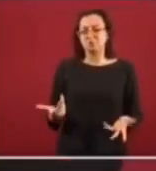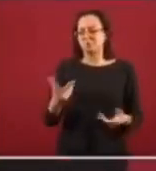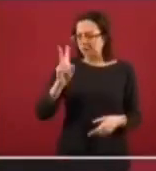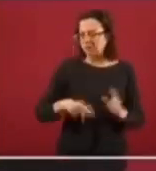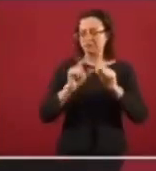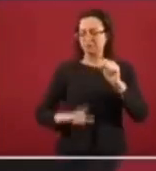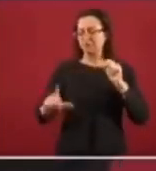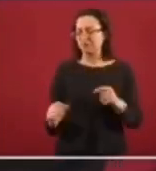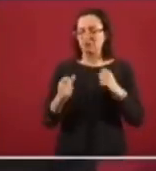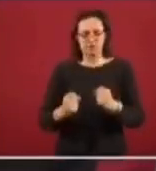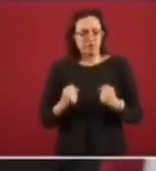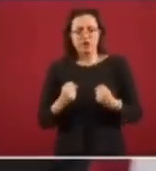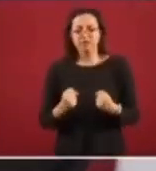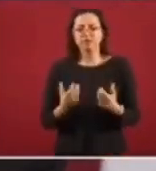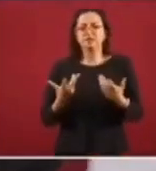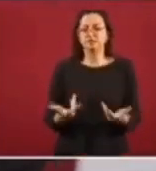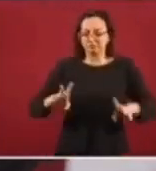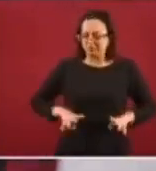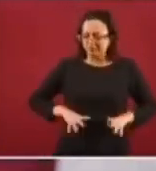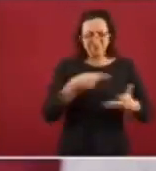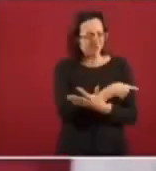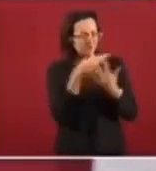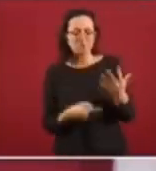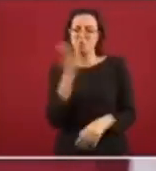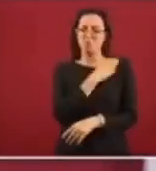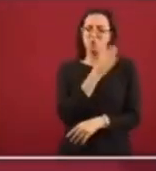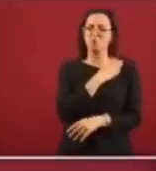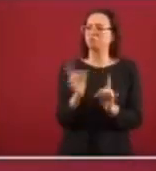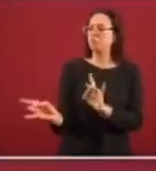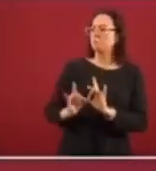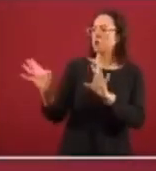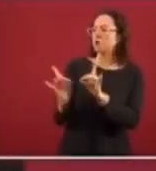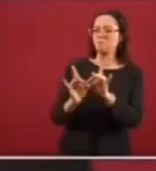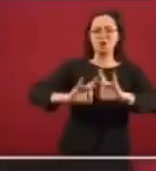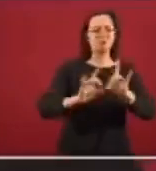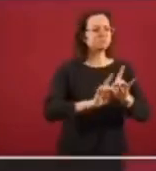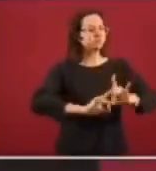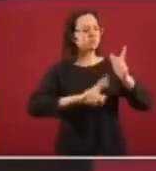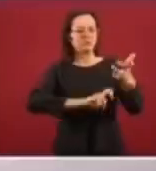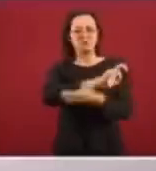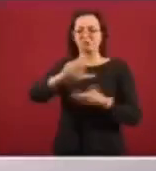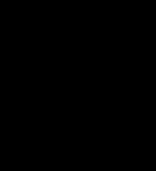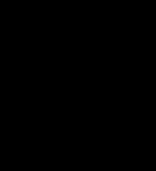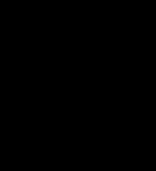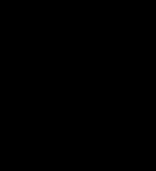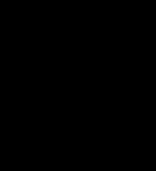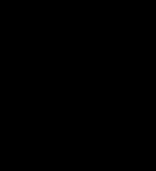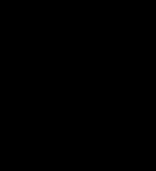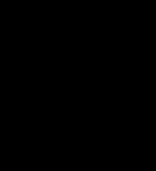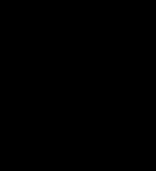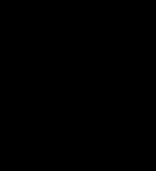nuestro país. Tenemos muchos elementos buenos para enfrentar la crisis transitoria.